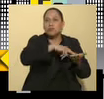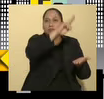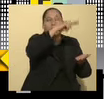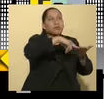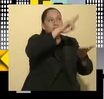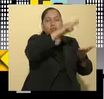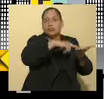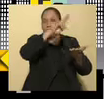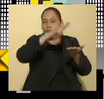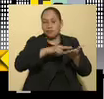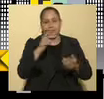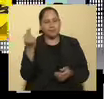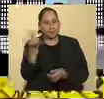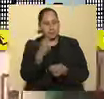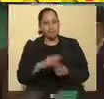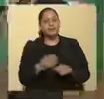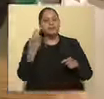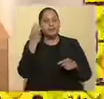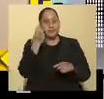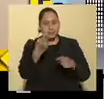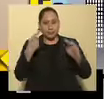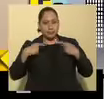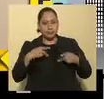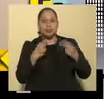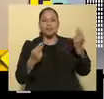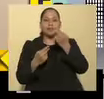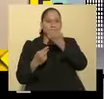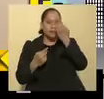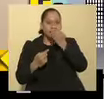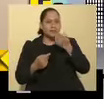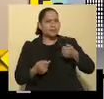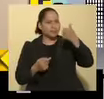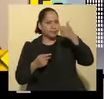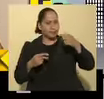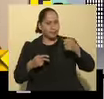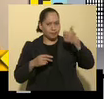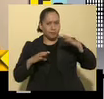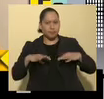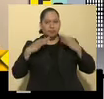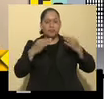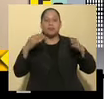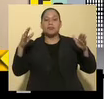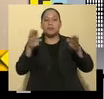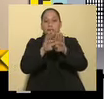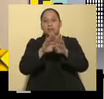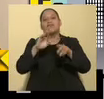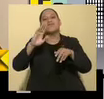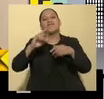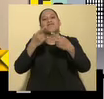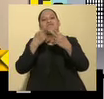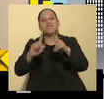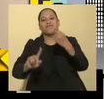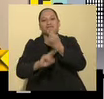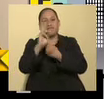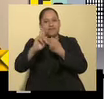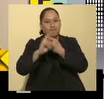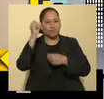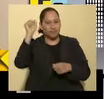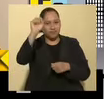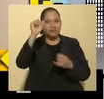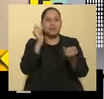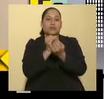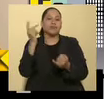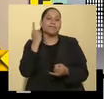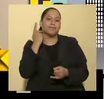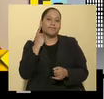público, bueno, conozca también que esta escuela, la primera que se fundó, cierra sus puertas por el movimiento revolucionario y por el proyecto